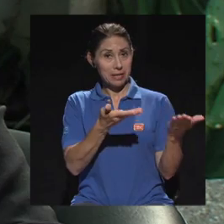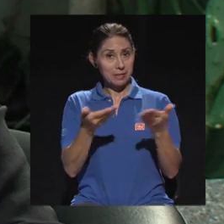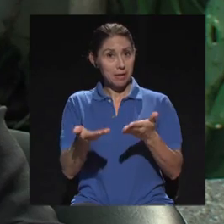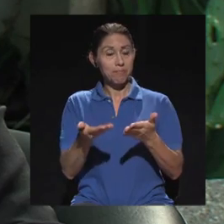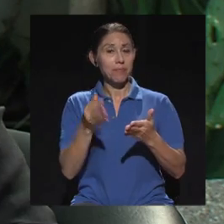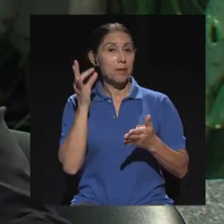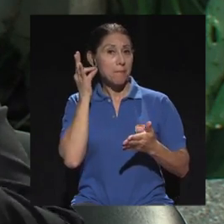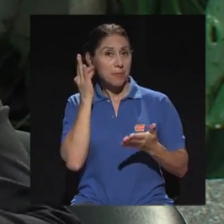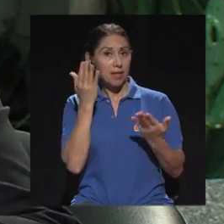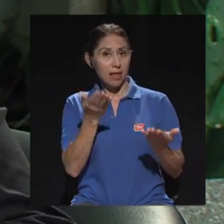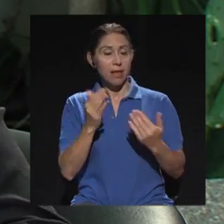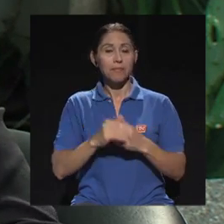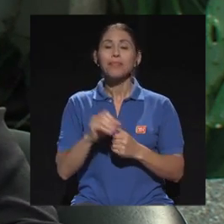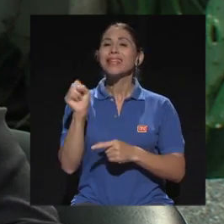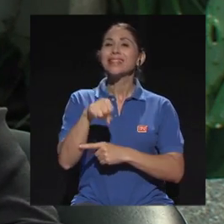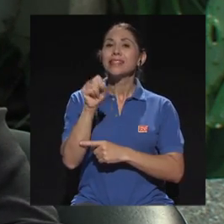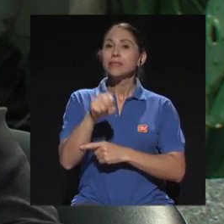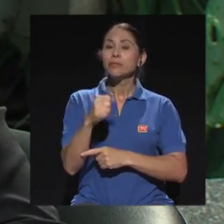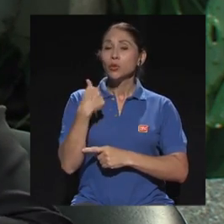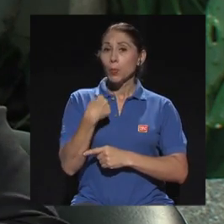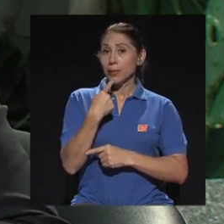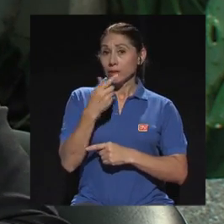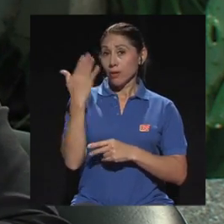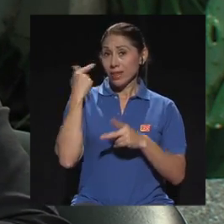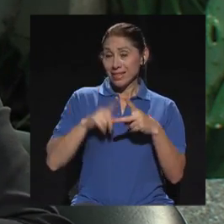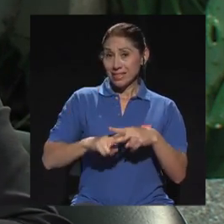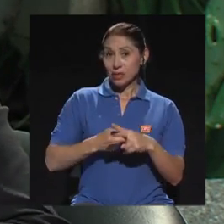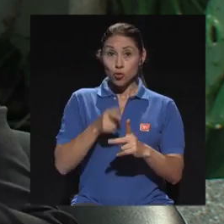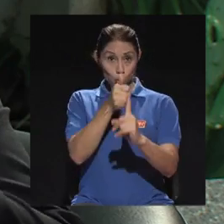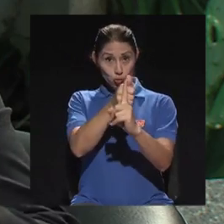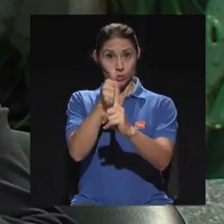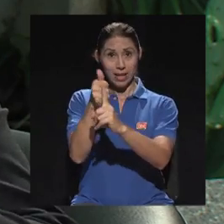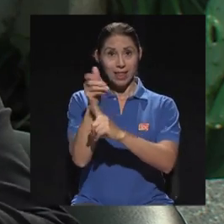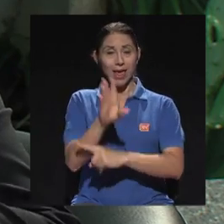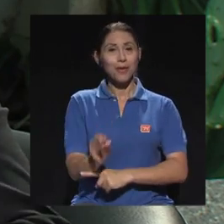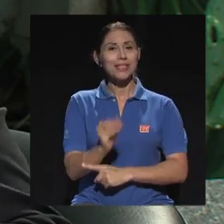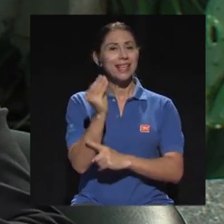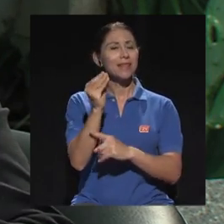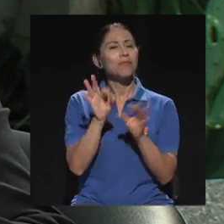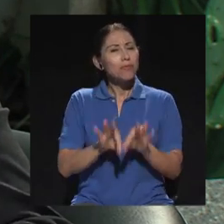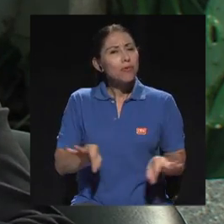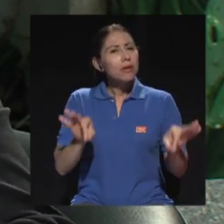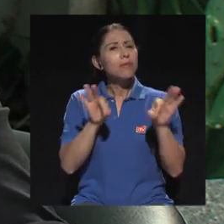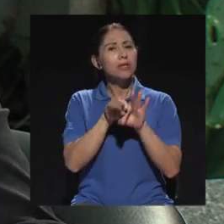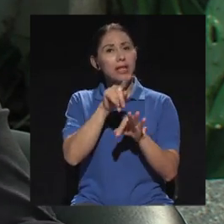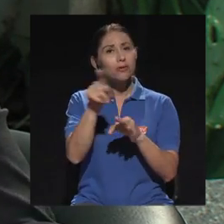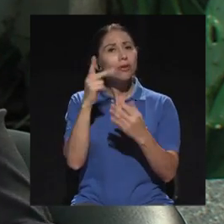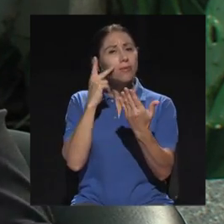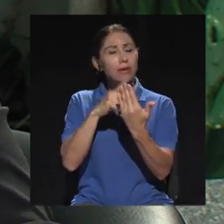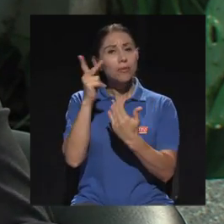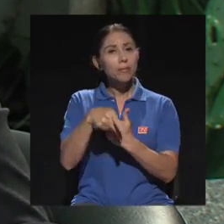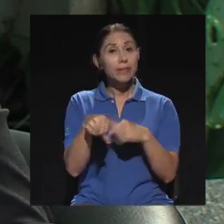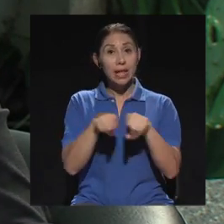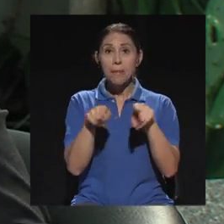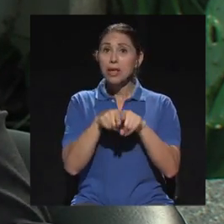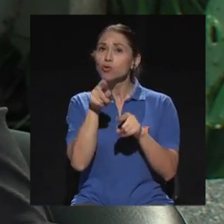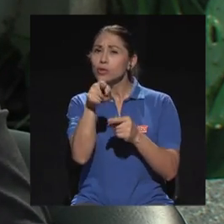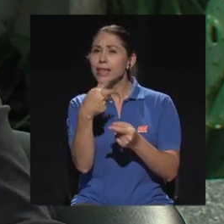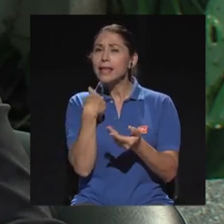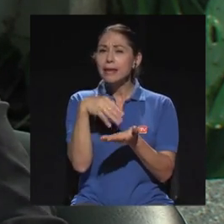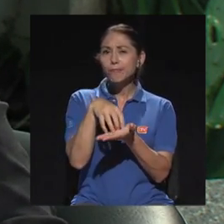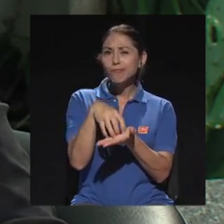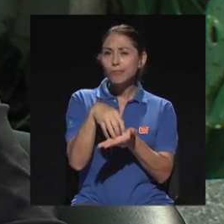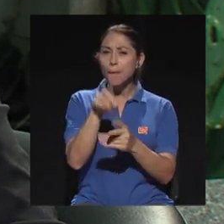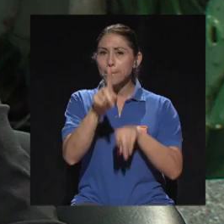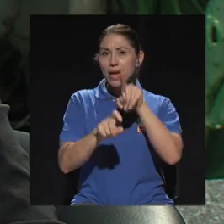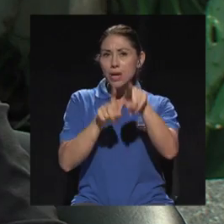sí, porque les mencionaba al inicio que es muy importante que si usted es adolescente que nos siga, nos interesa que también nos haga llegar esas preguntas